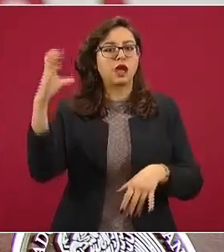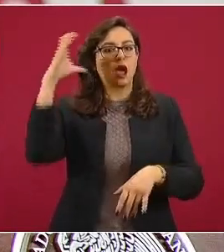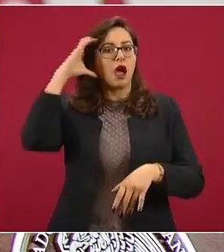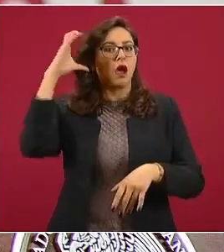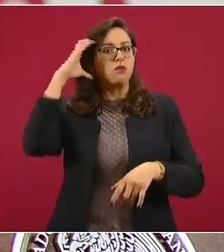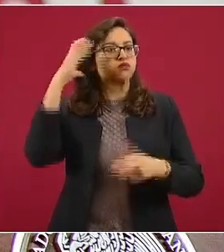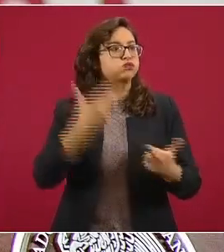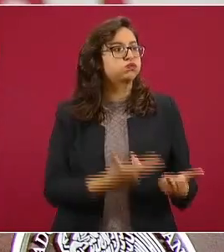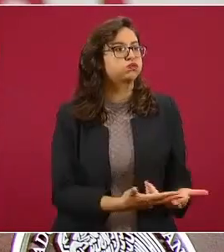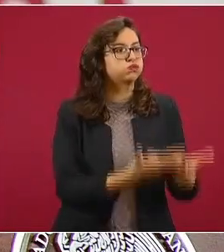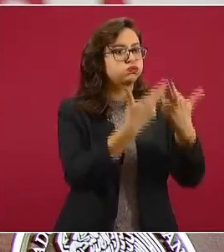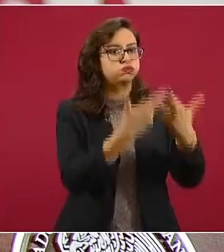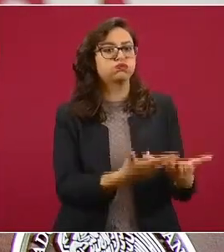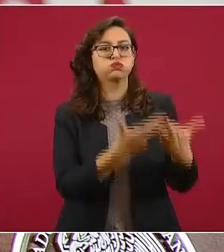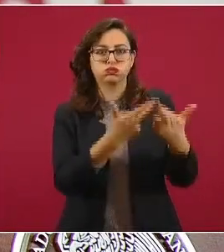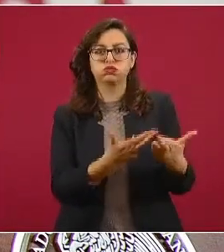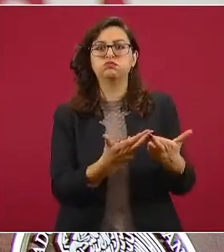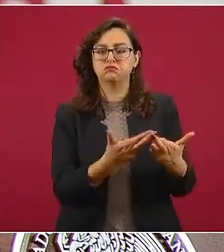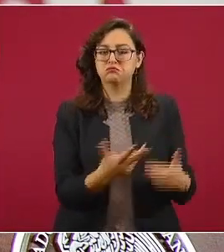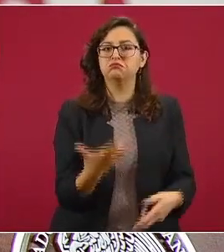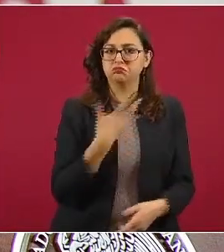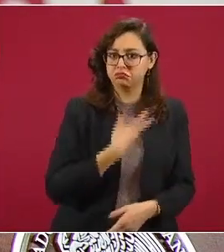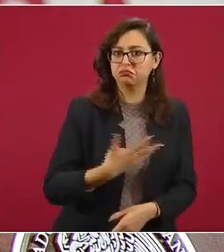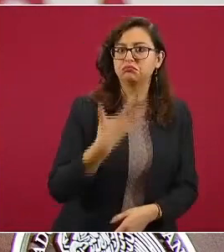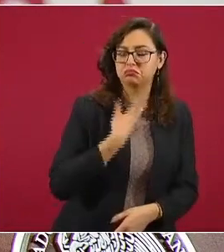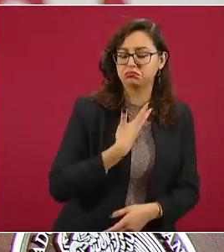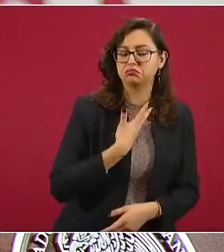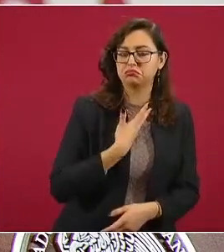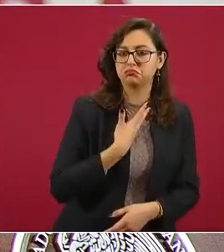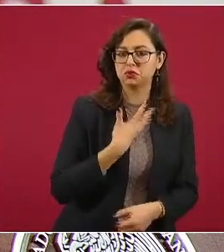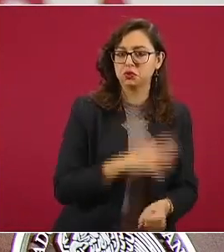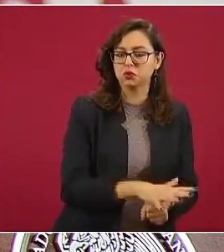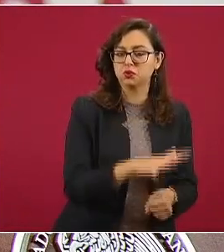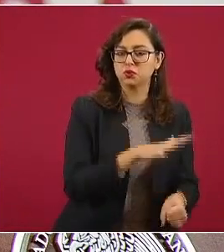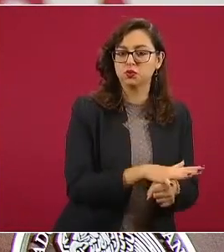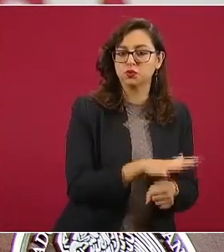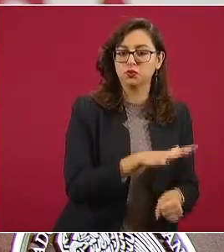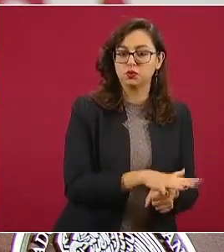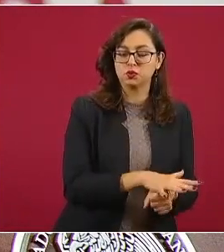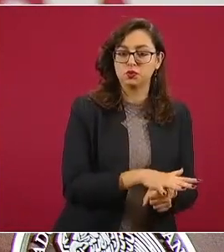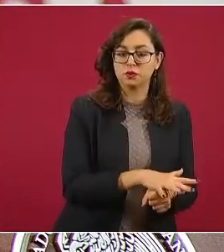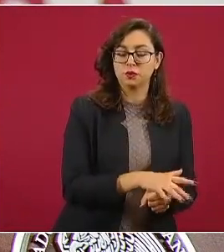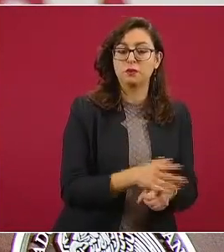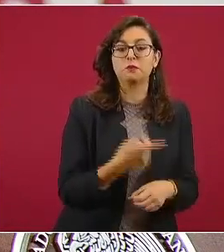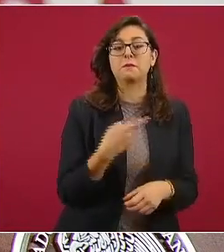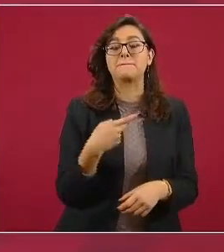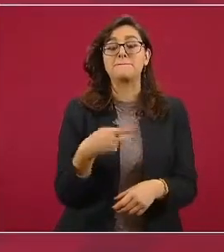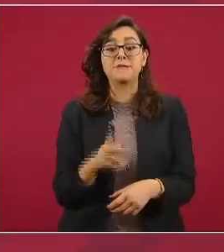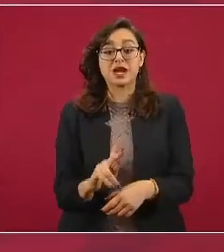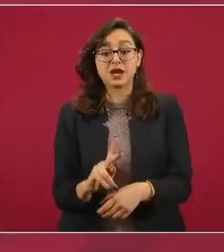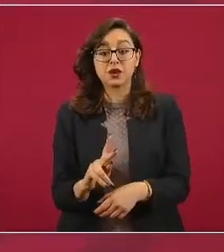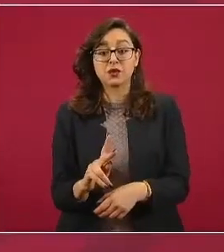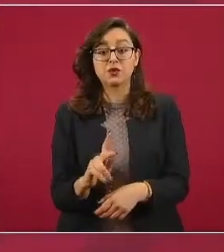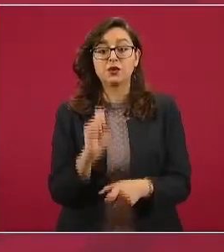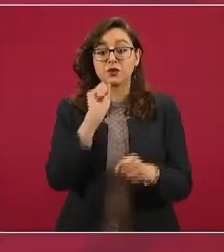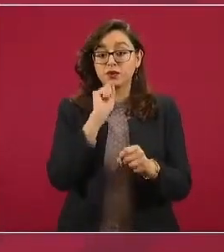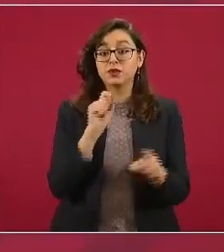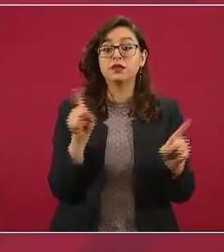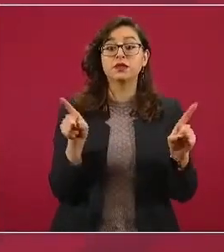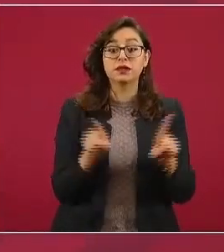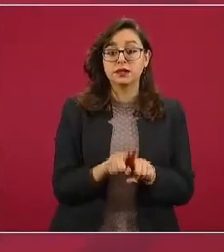es dejar los hospitales en donde hay